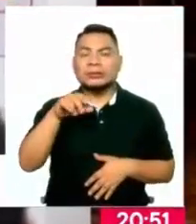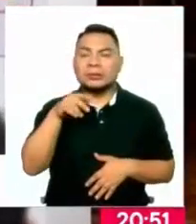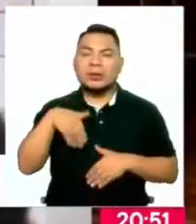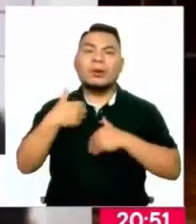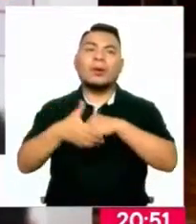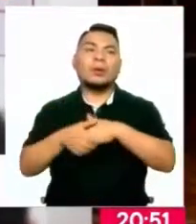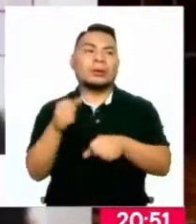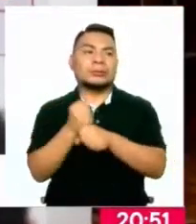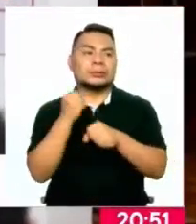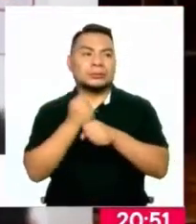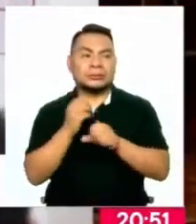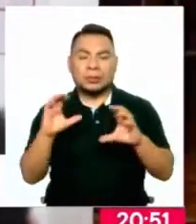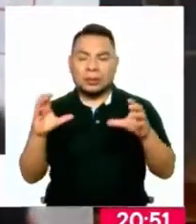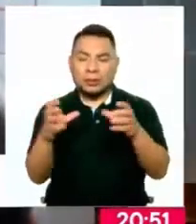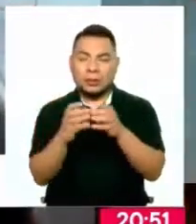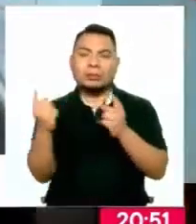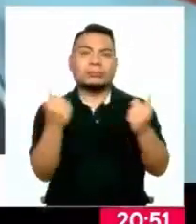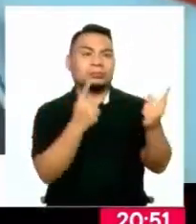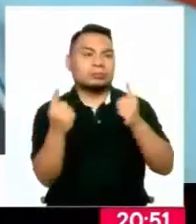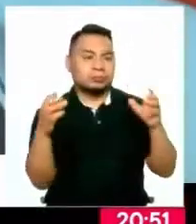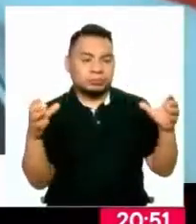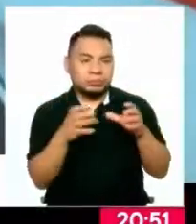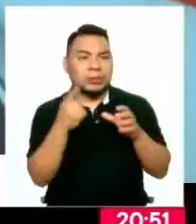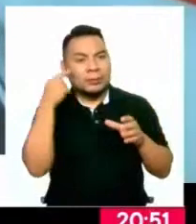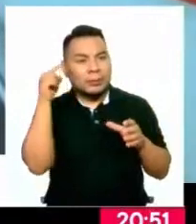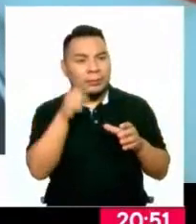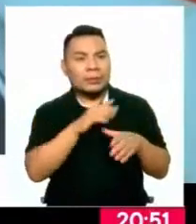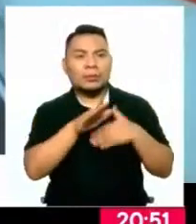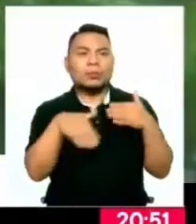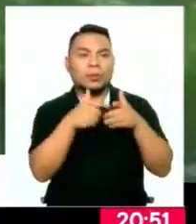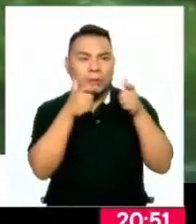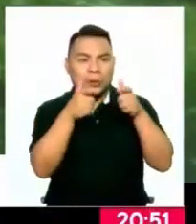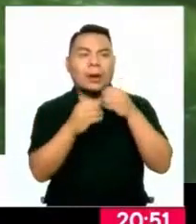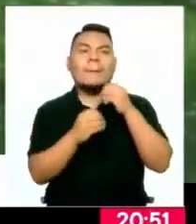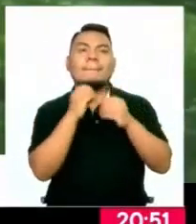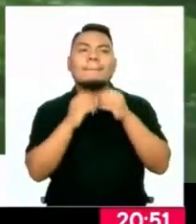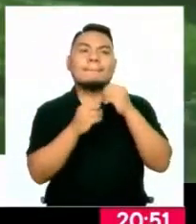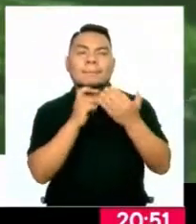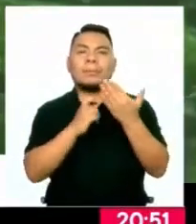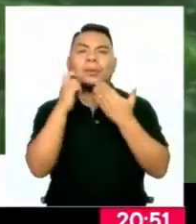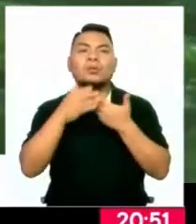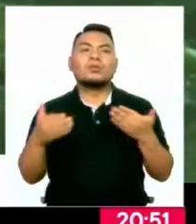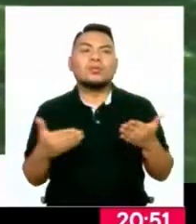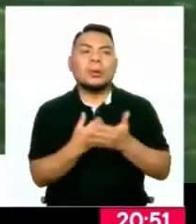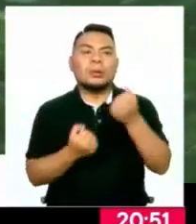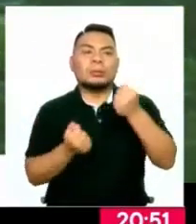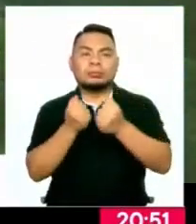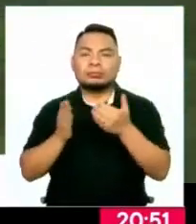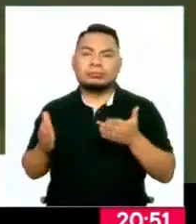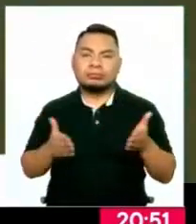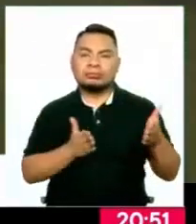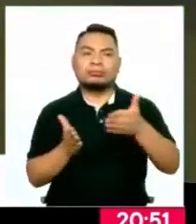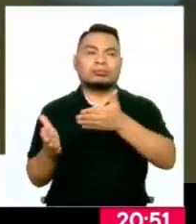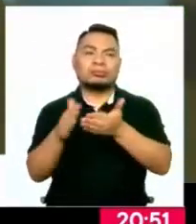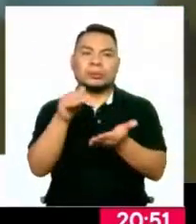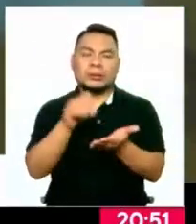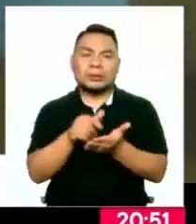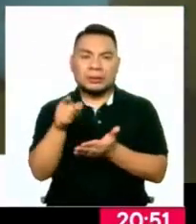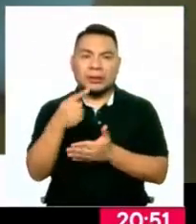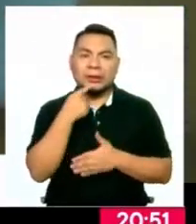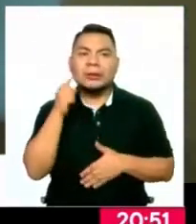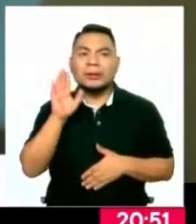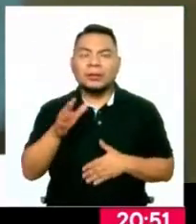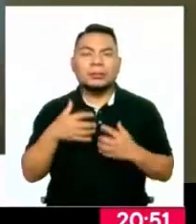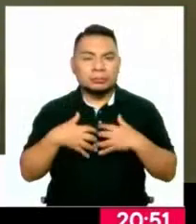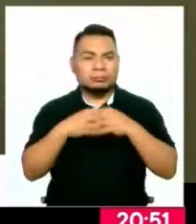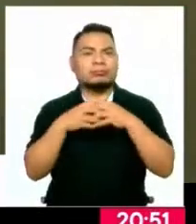saludó el trabajo de la comisión multisectorial creada para hacer el seguimiento del proyecto de la nueva carretera central y exhortó a